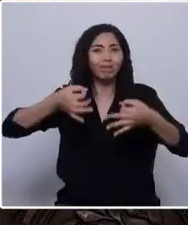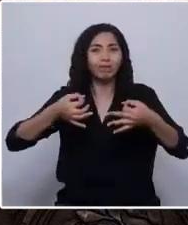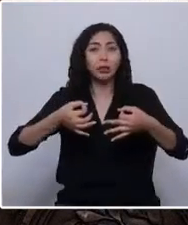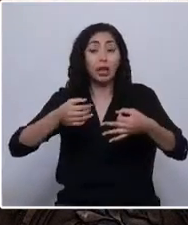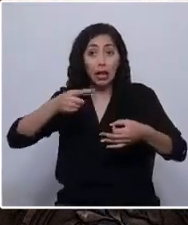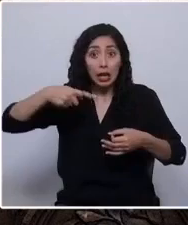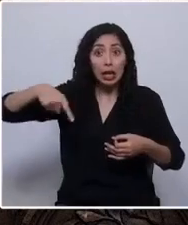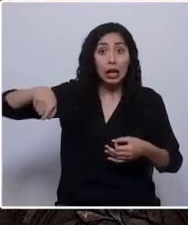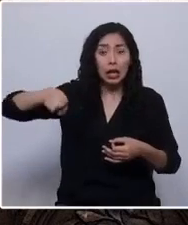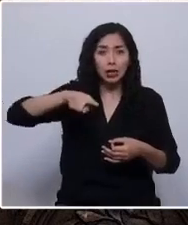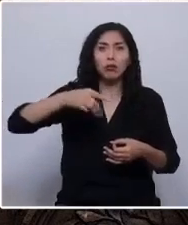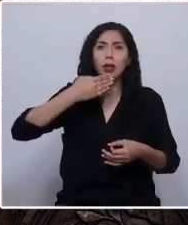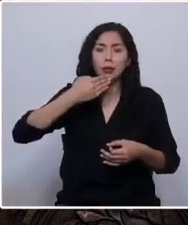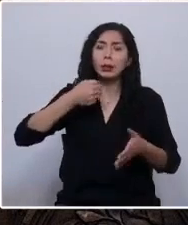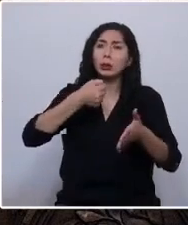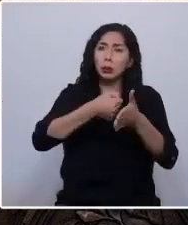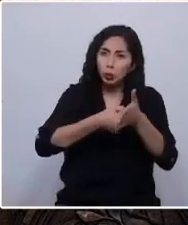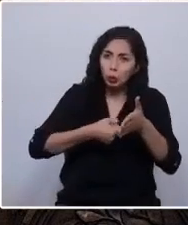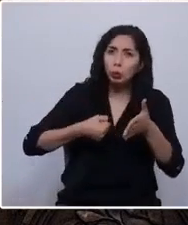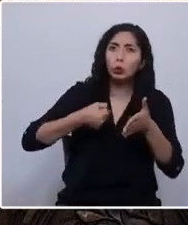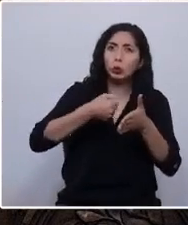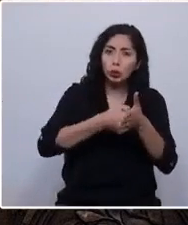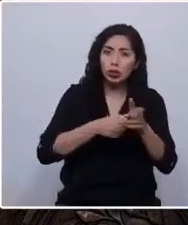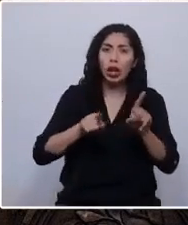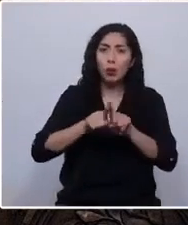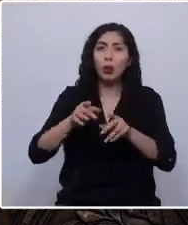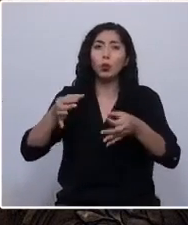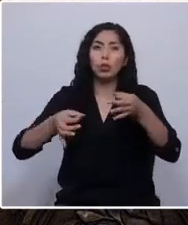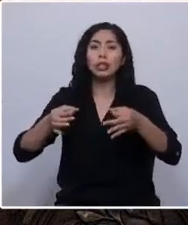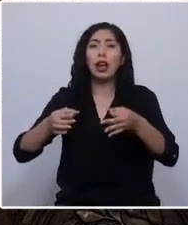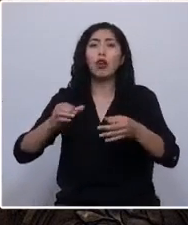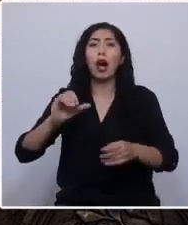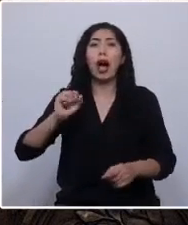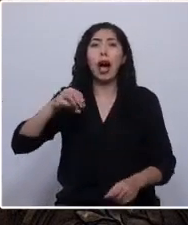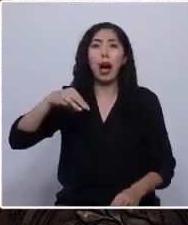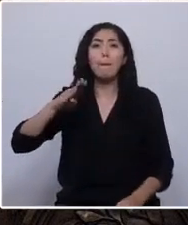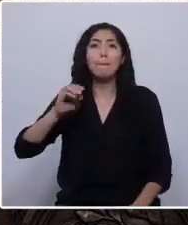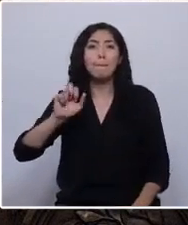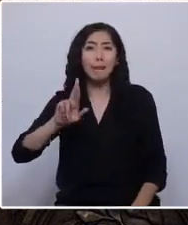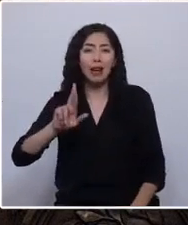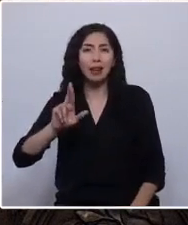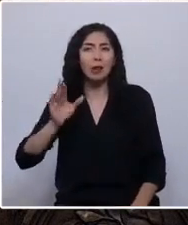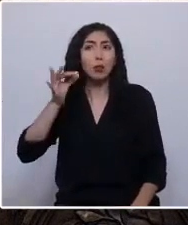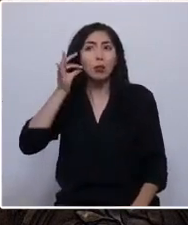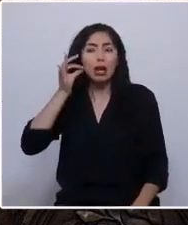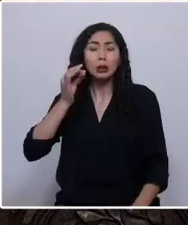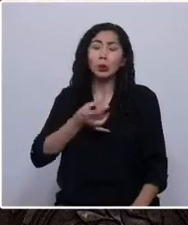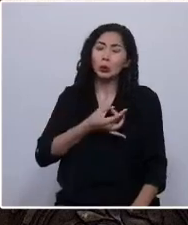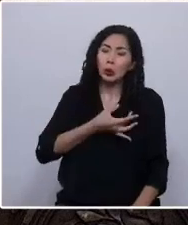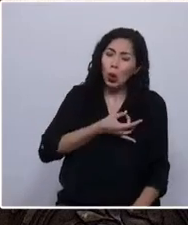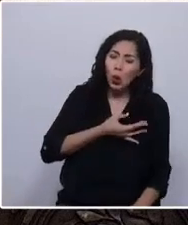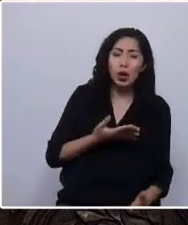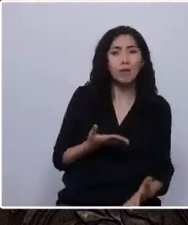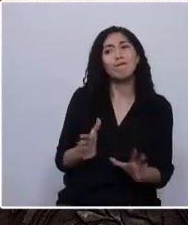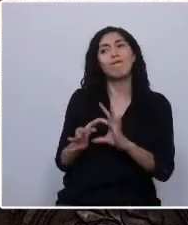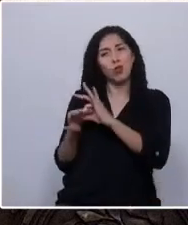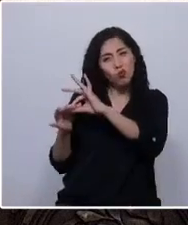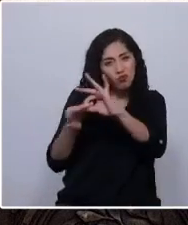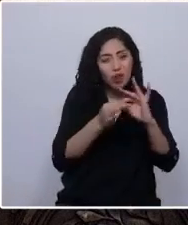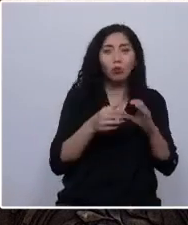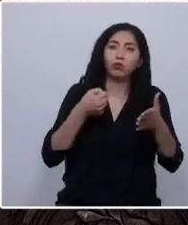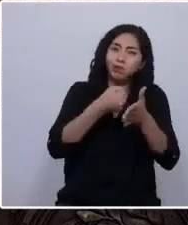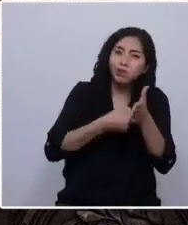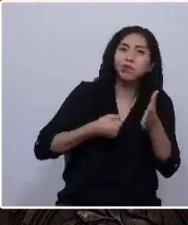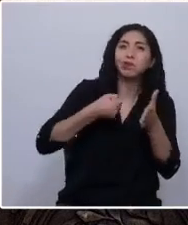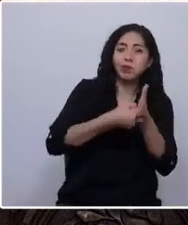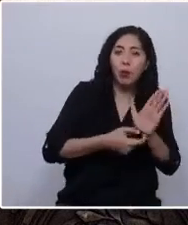a levantar banderas de lucha como lo hicieron Justicia por Ámbar, mujeres que desde el dolor se unieron para luchar y visibilizar el abandono del Estado y